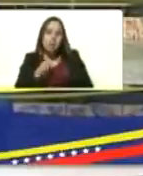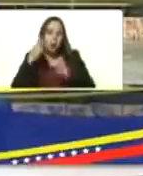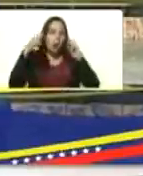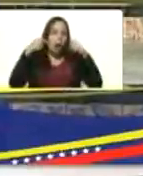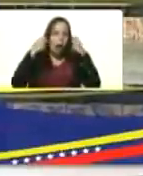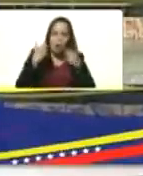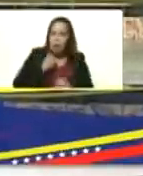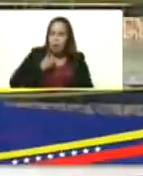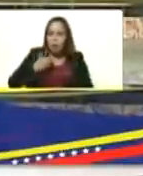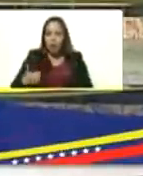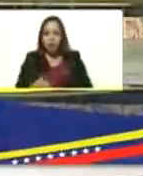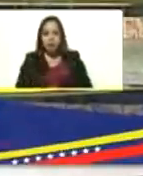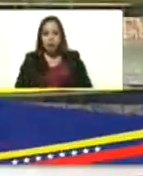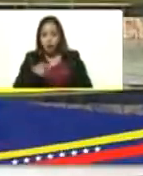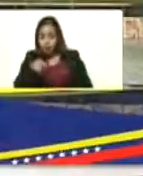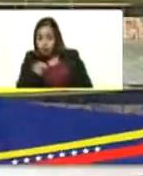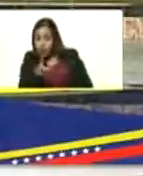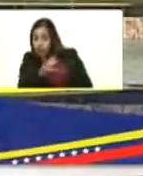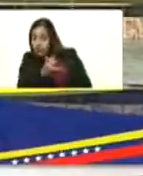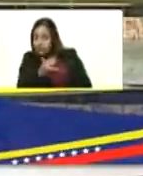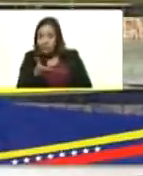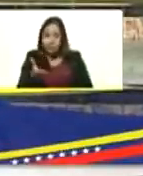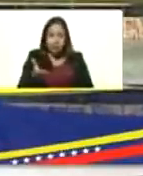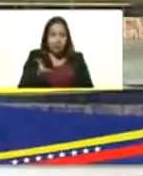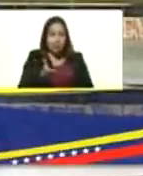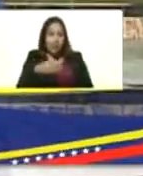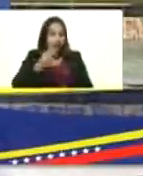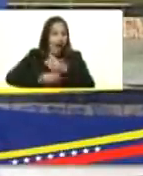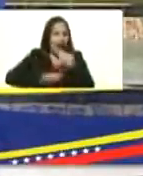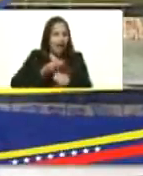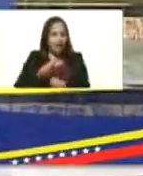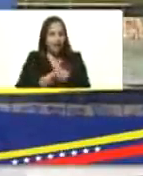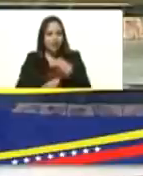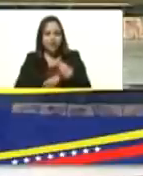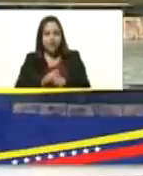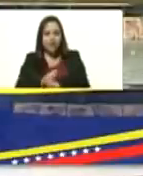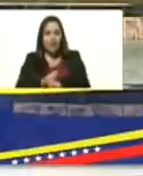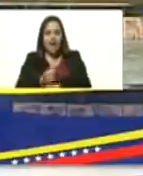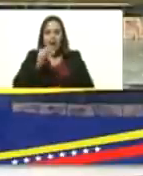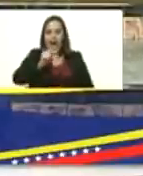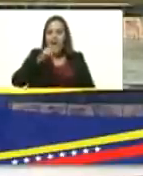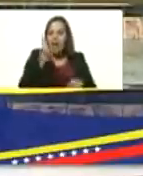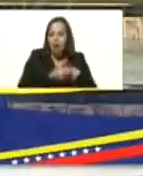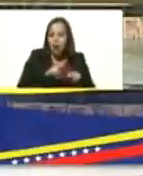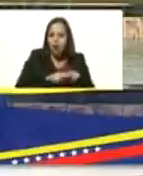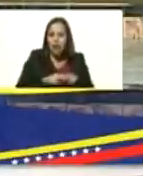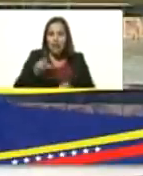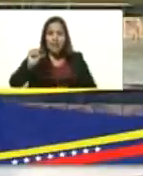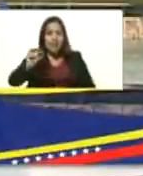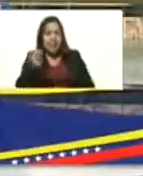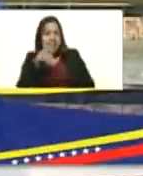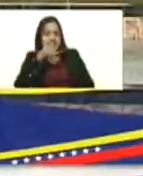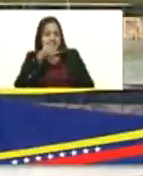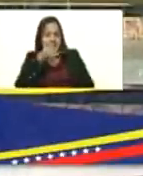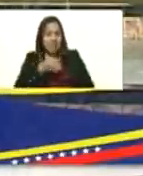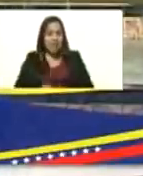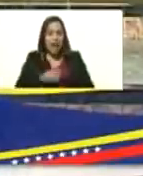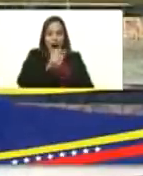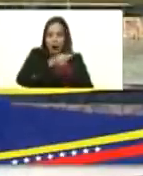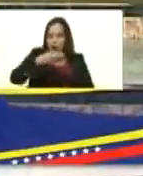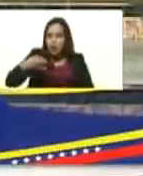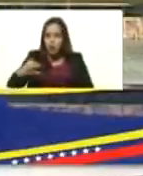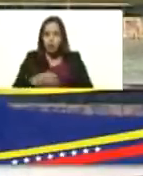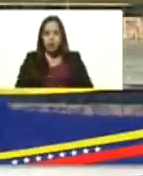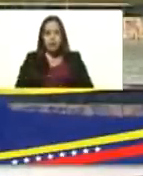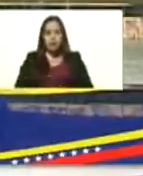allá si usted produce caraotas lentejas arroz